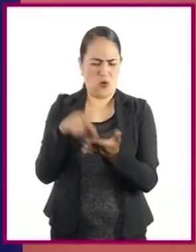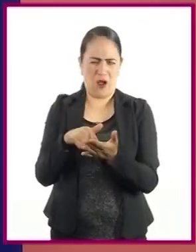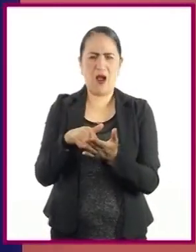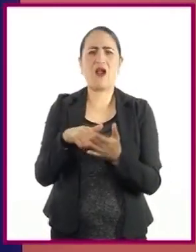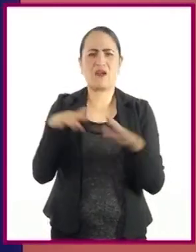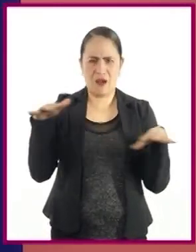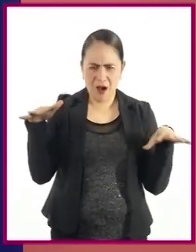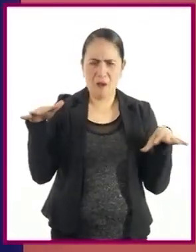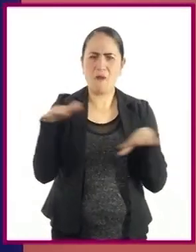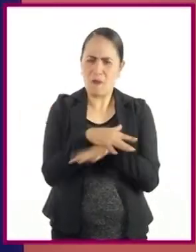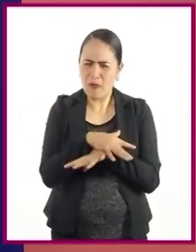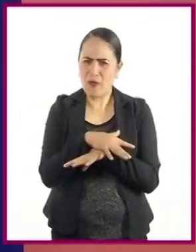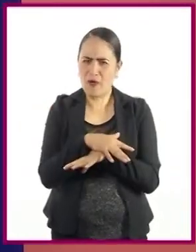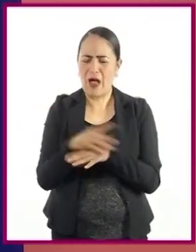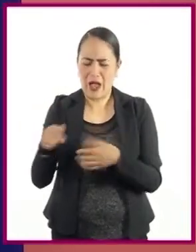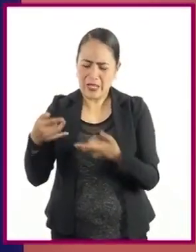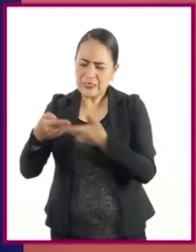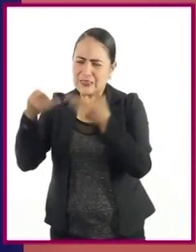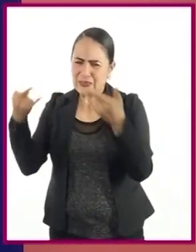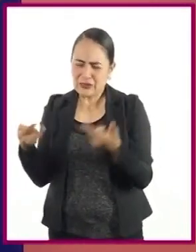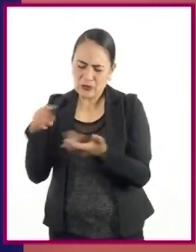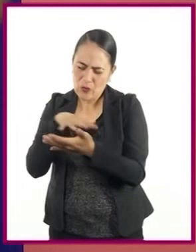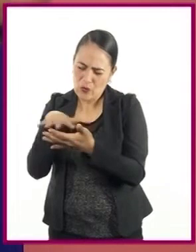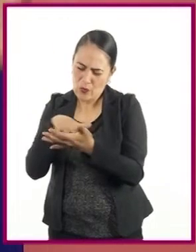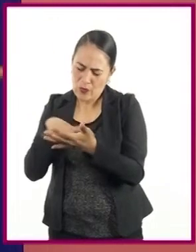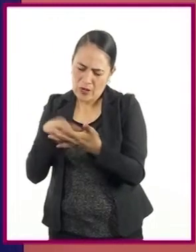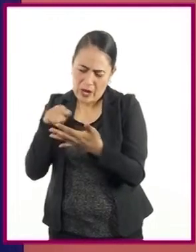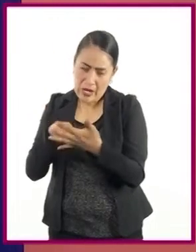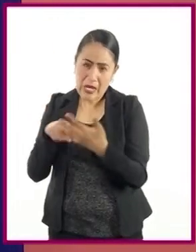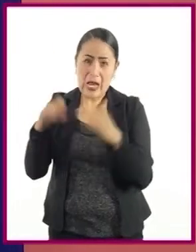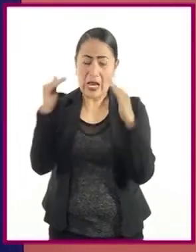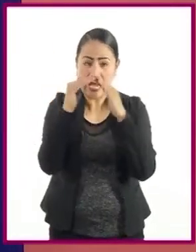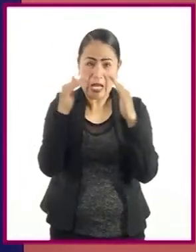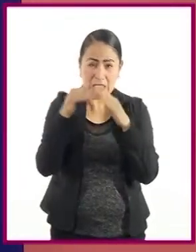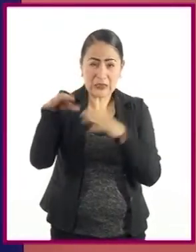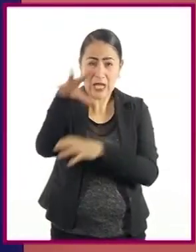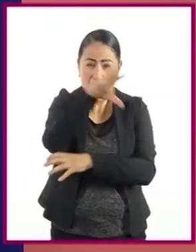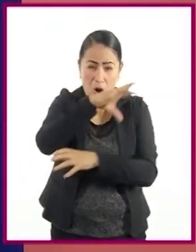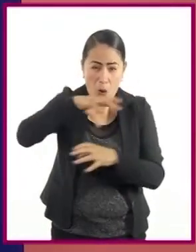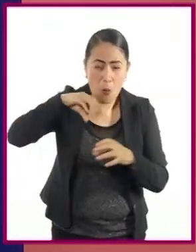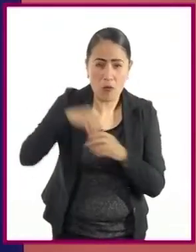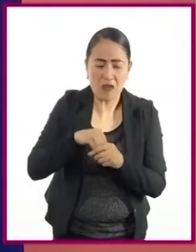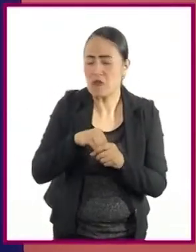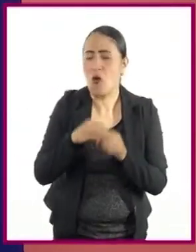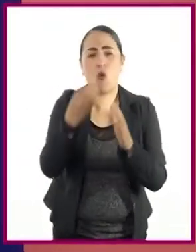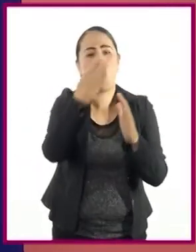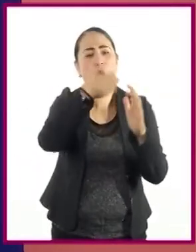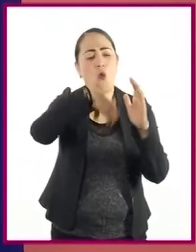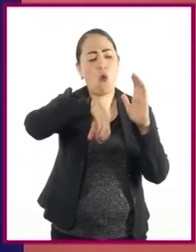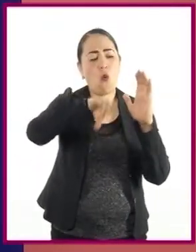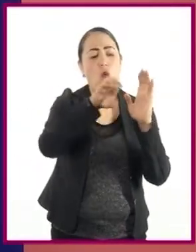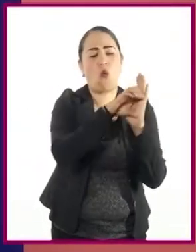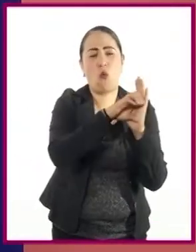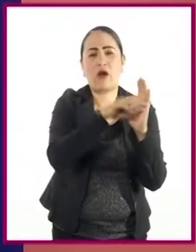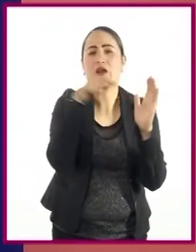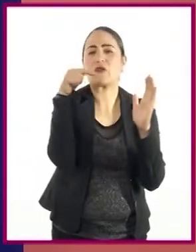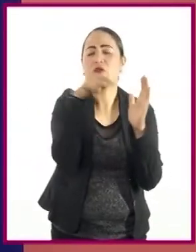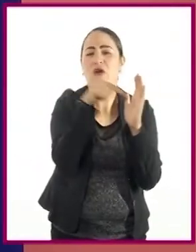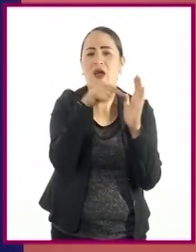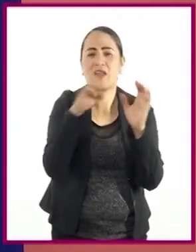bien, el cuento especifica que no es en toda la casa, sino en la recámara donde se van a desarrollar